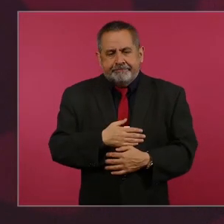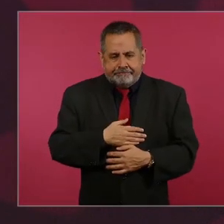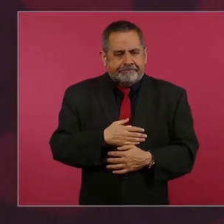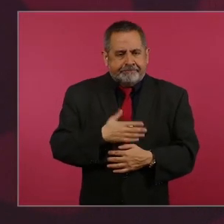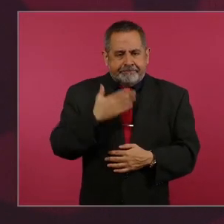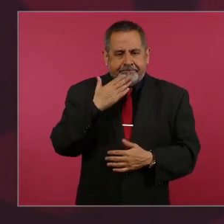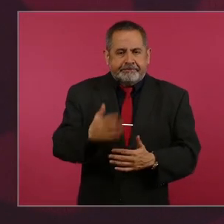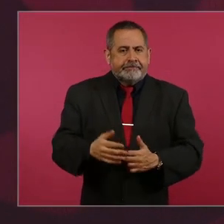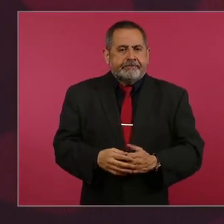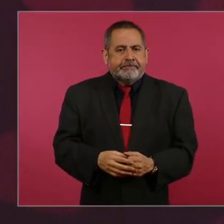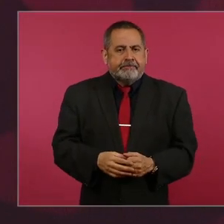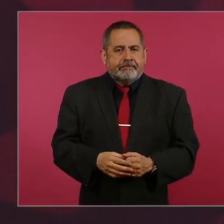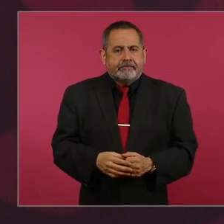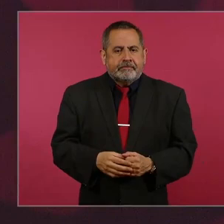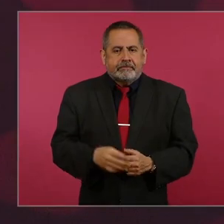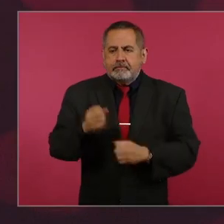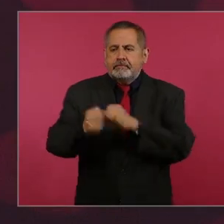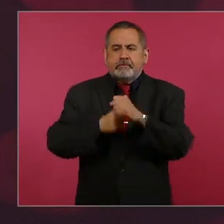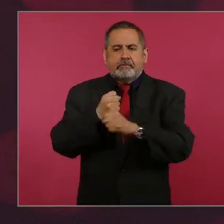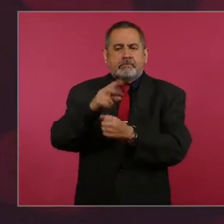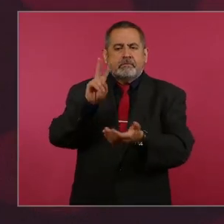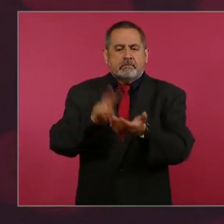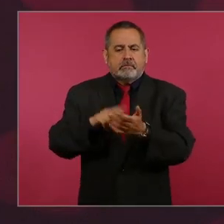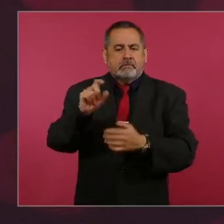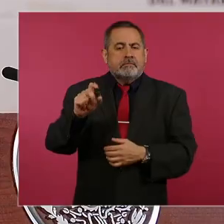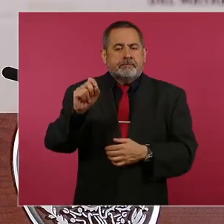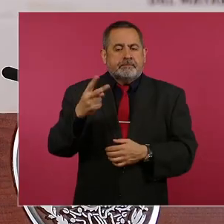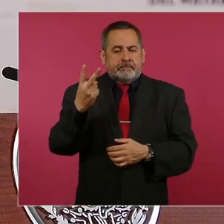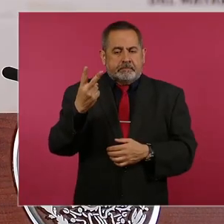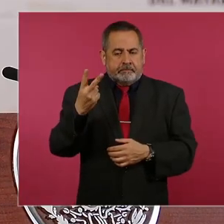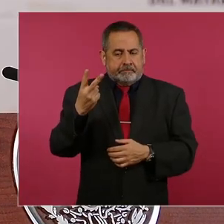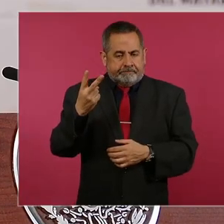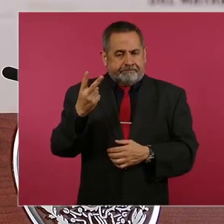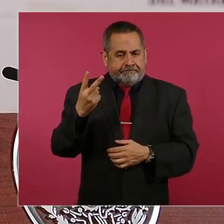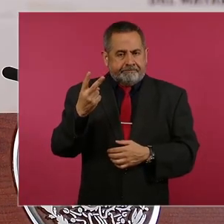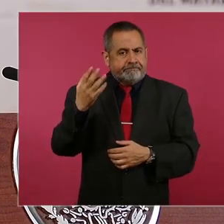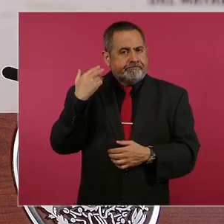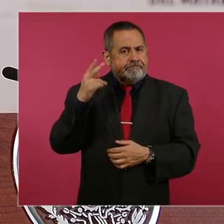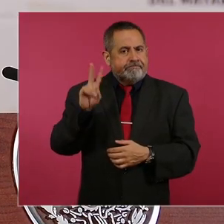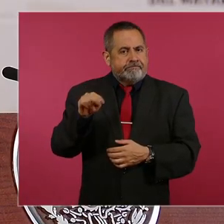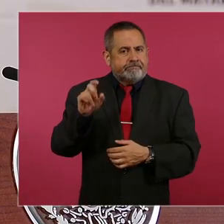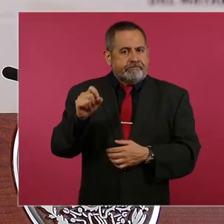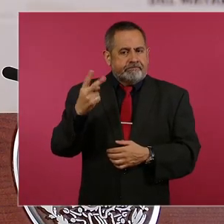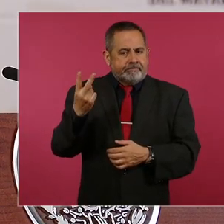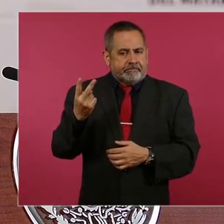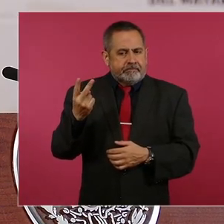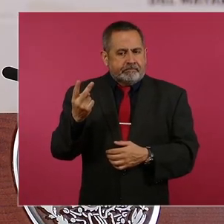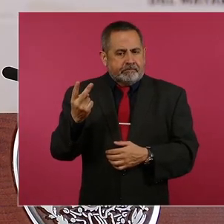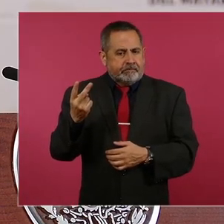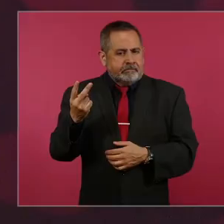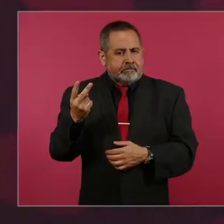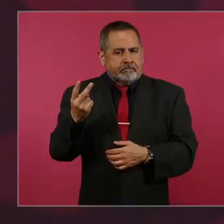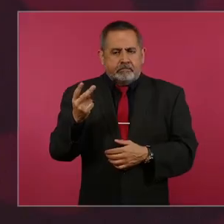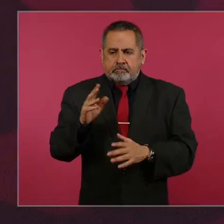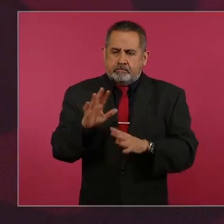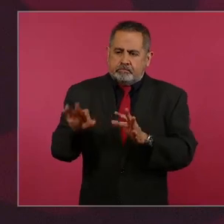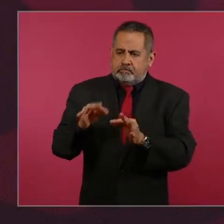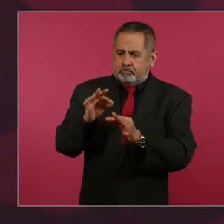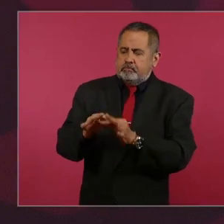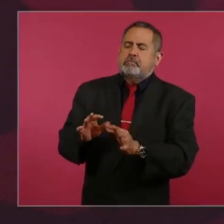el 2022 ya